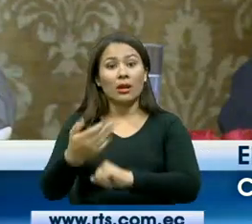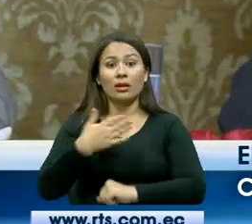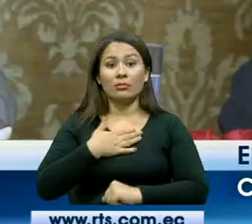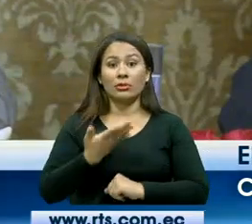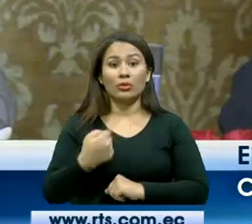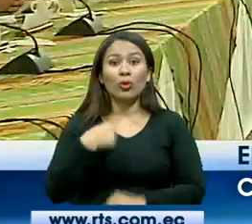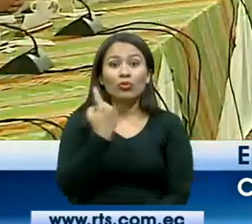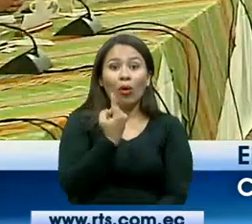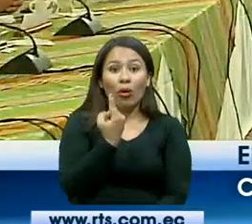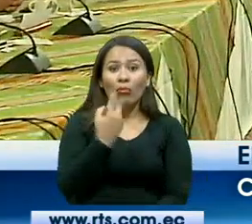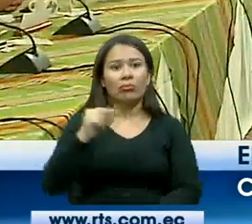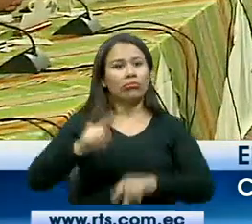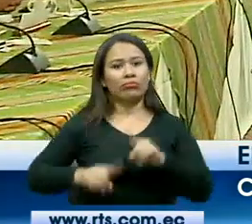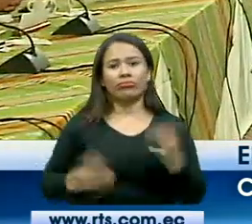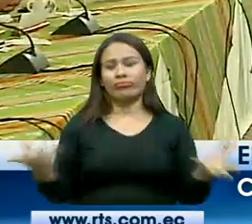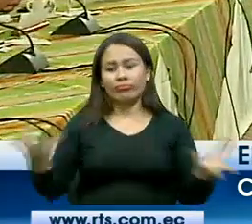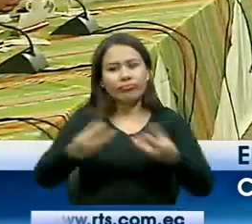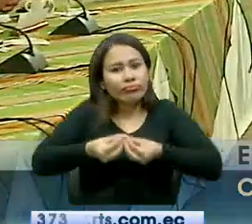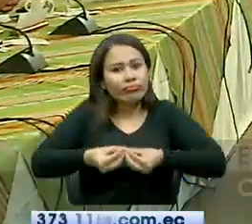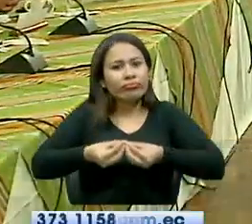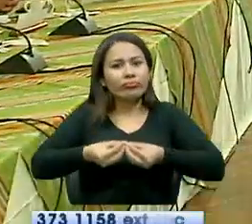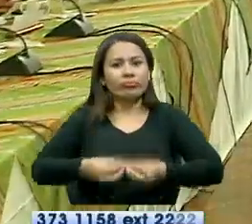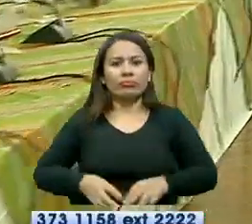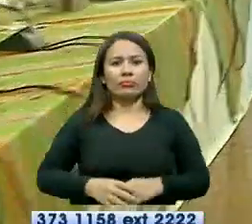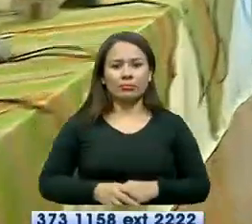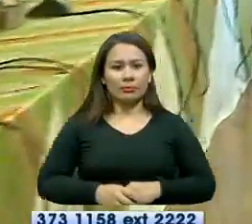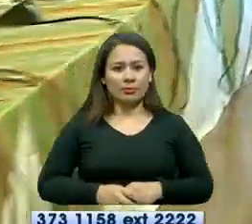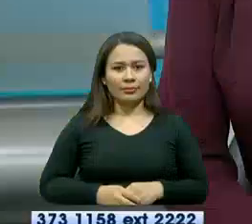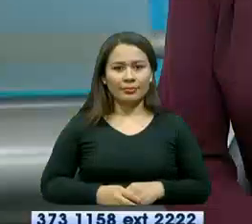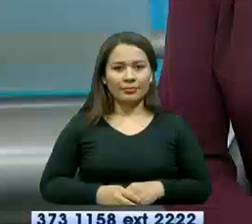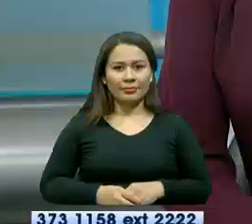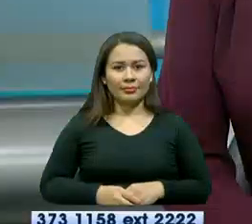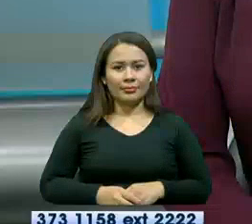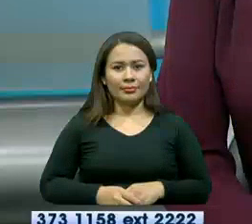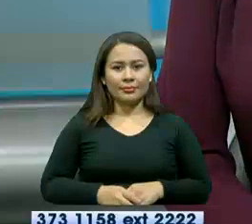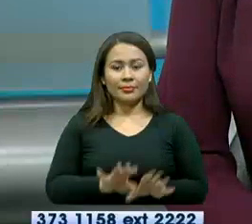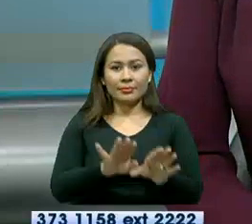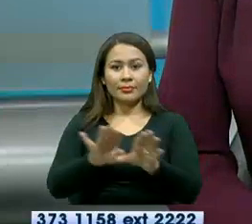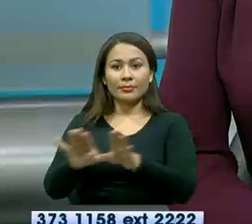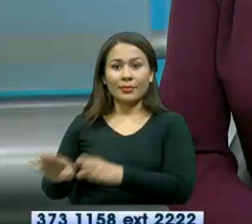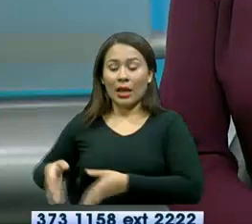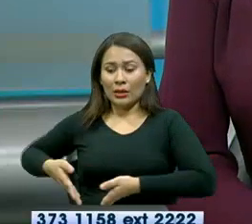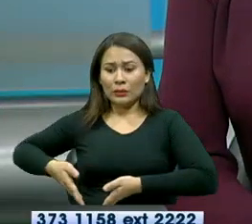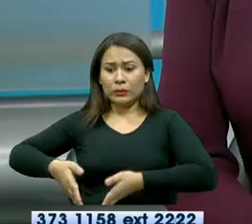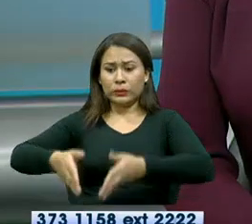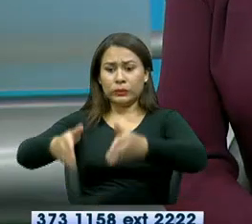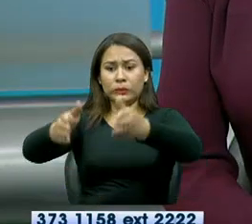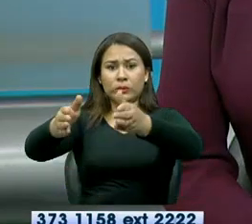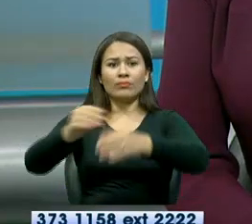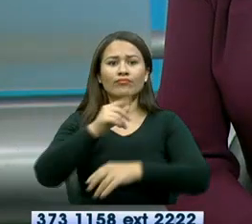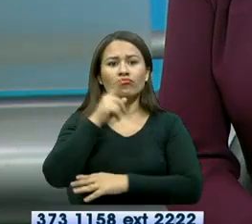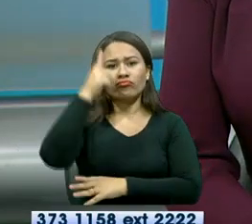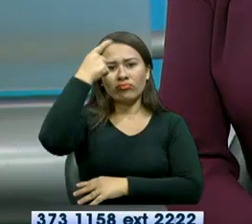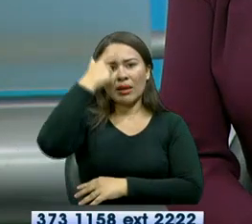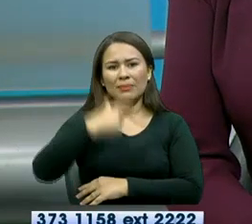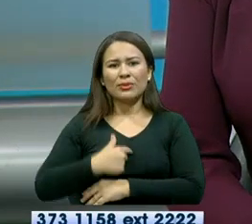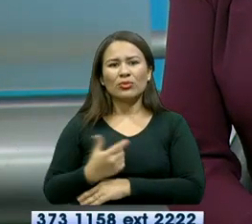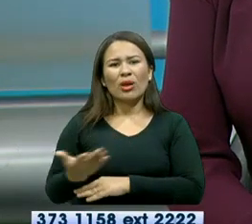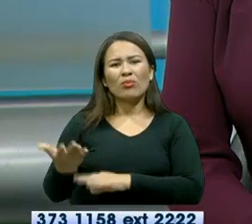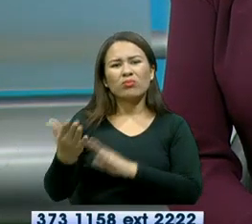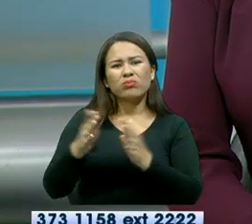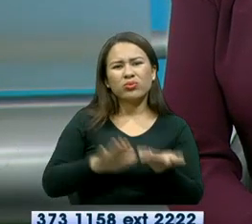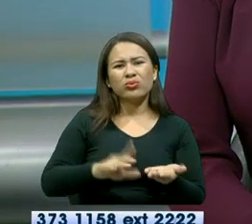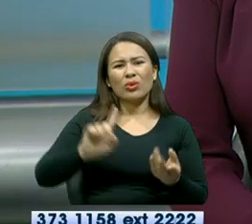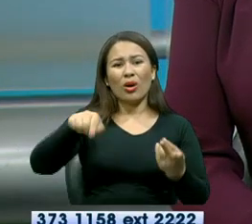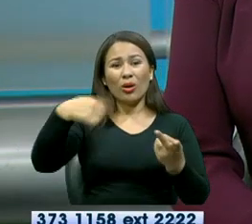hacer solo. Informó Héctor Romero. En otro tema, una persona murió y otra